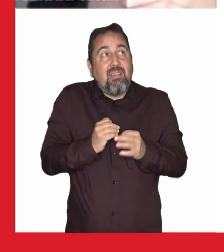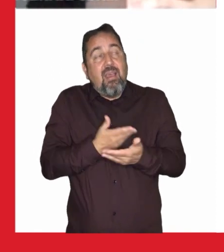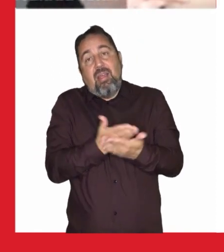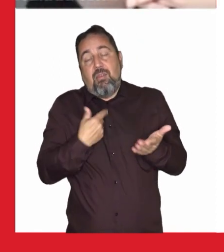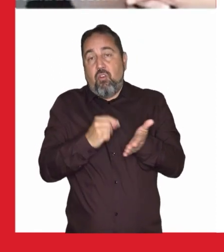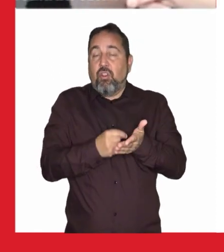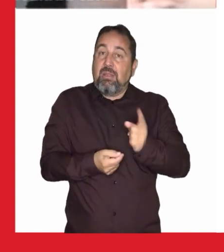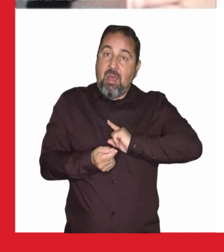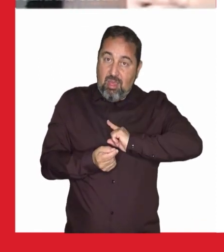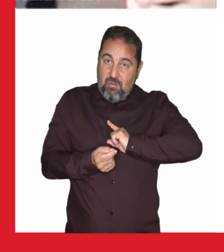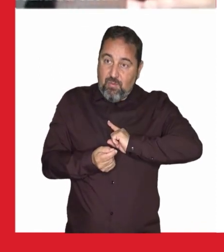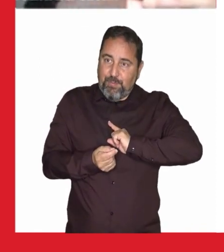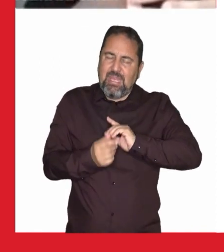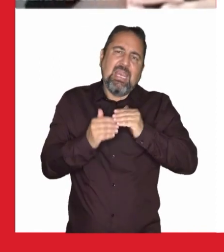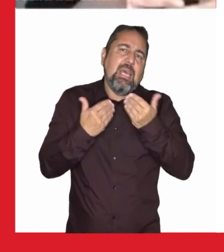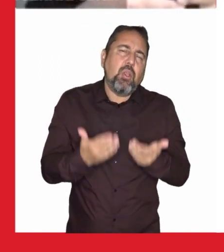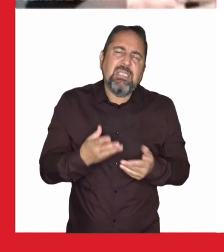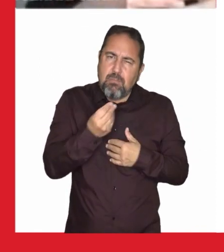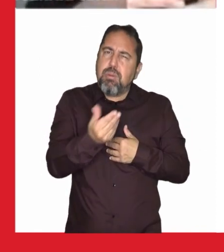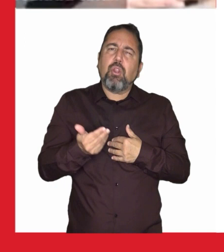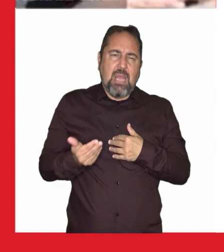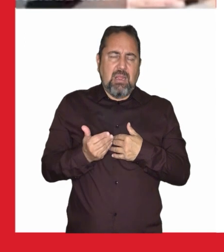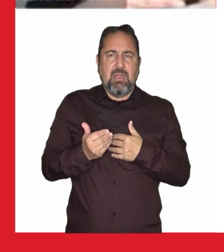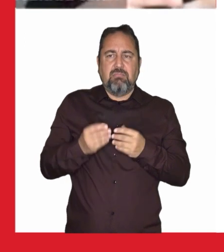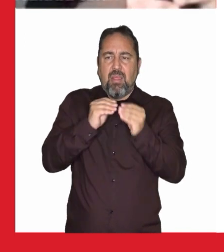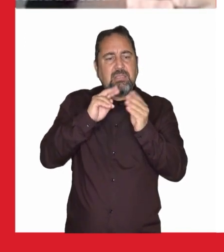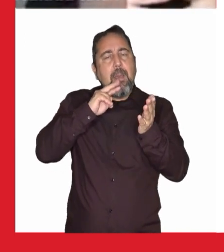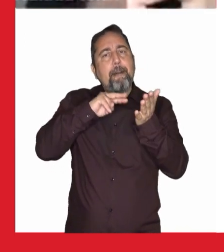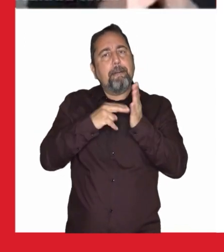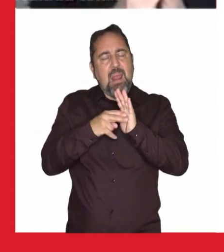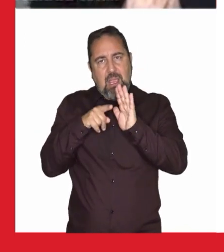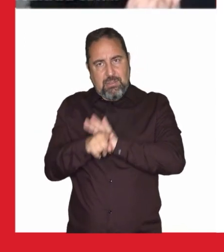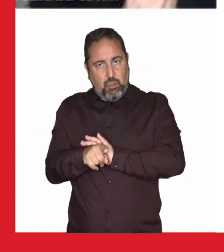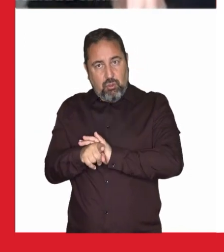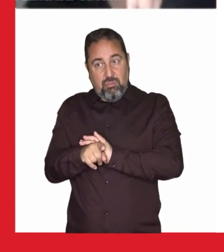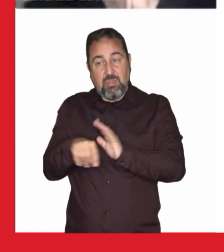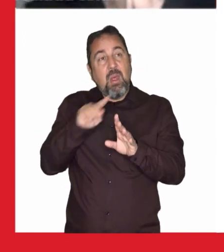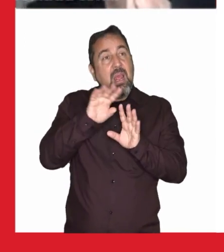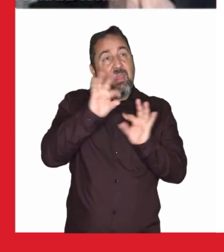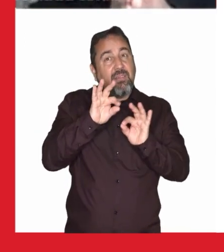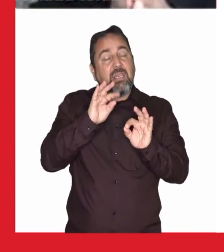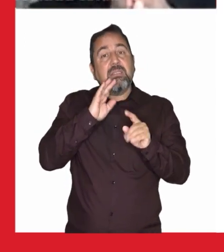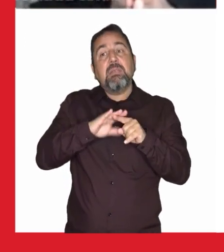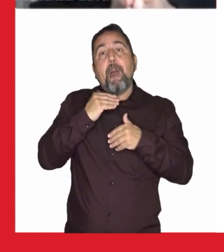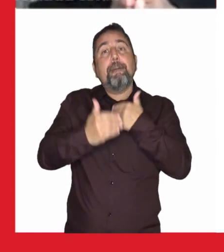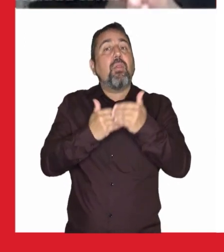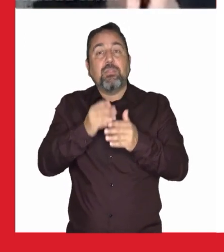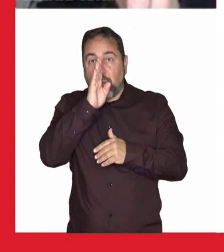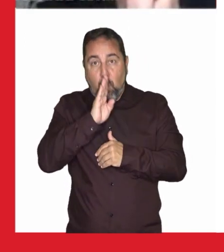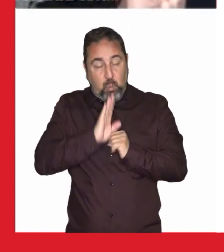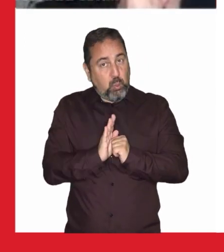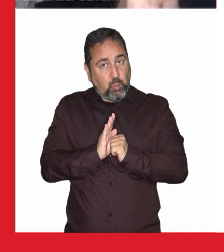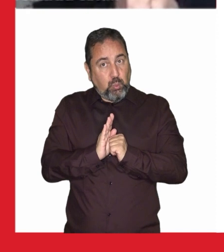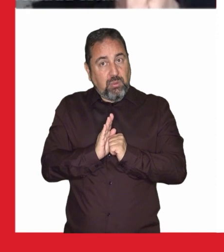cuestan dinero ni los hacemos nosotros ni nadie que tengamos contratado, ¿vale? Entonces, es muy importante cuando estéis haciendo el plan de gestión